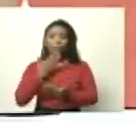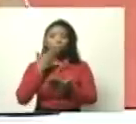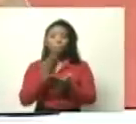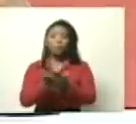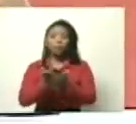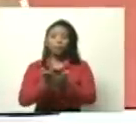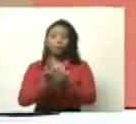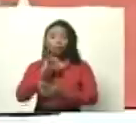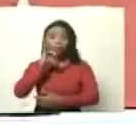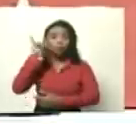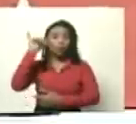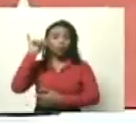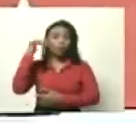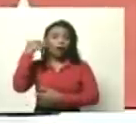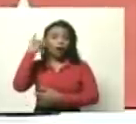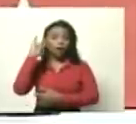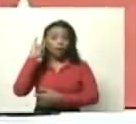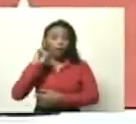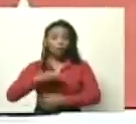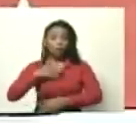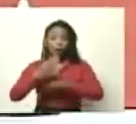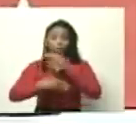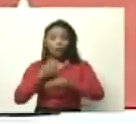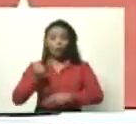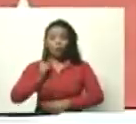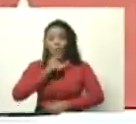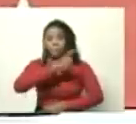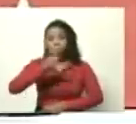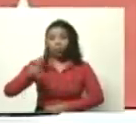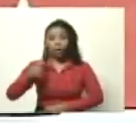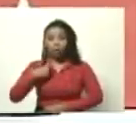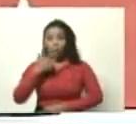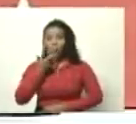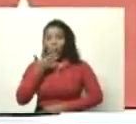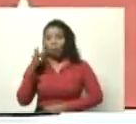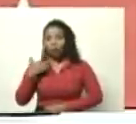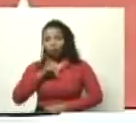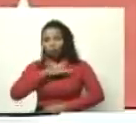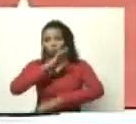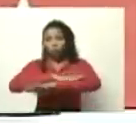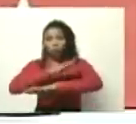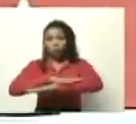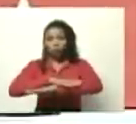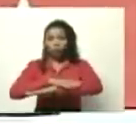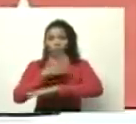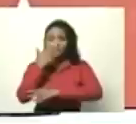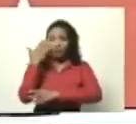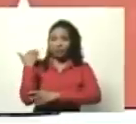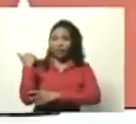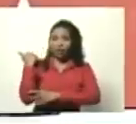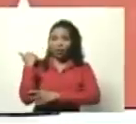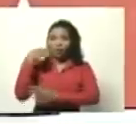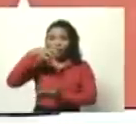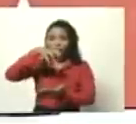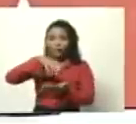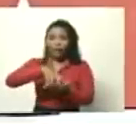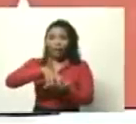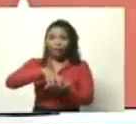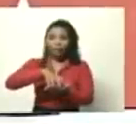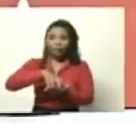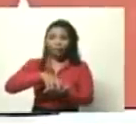las denuncias estén y las puede hacer cualquier ciudadano. Yo, por ejemplo, nosotros actuamos en estos días en el estado